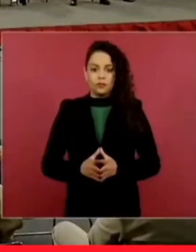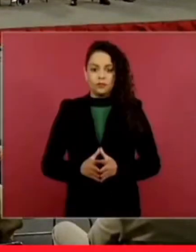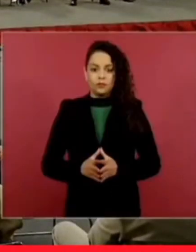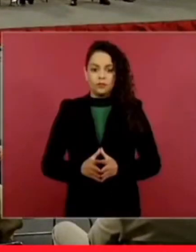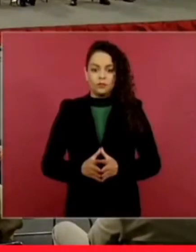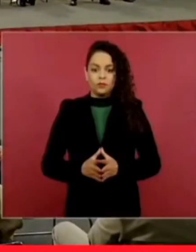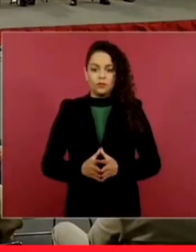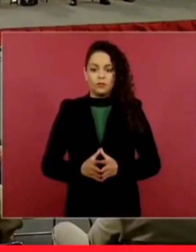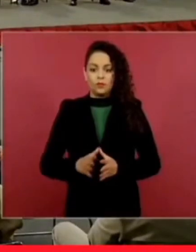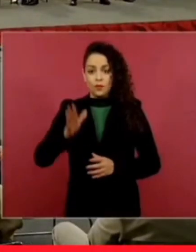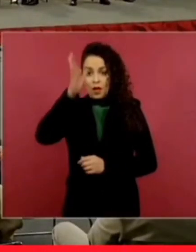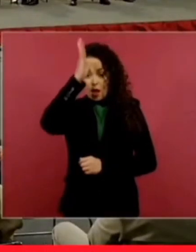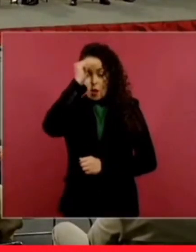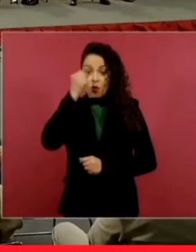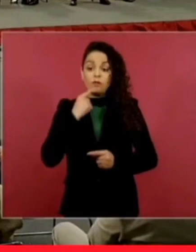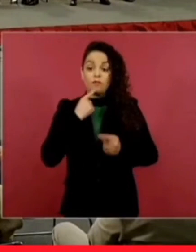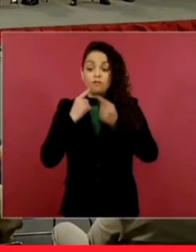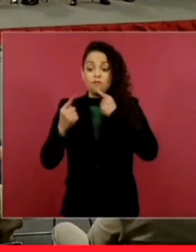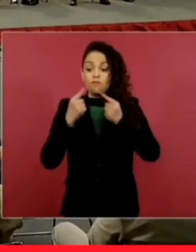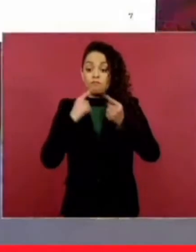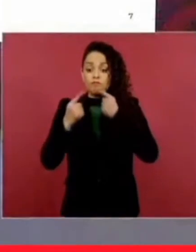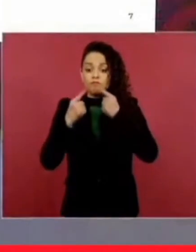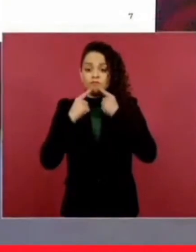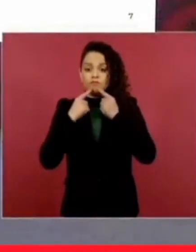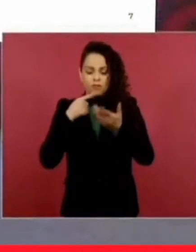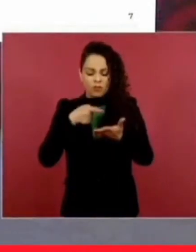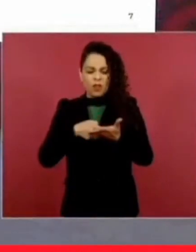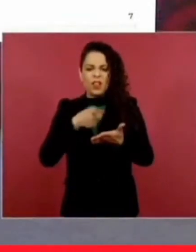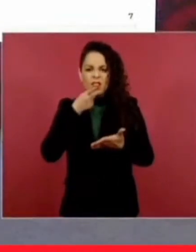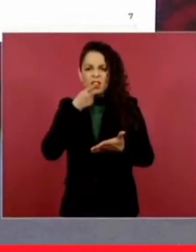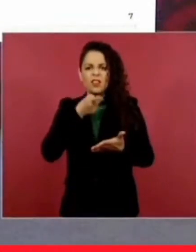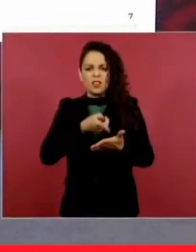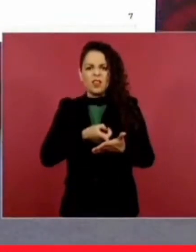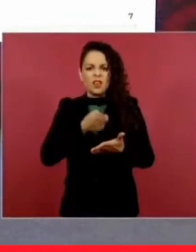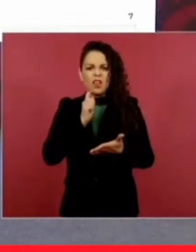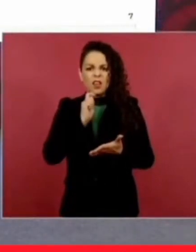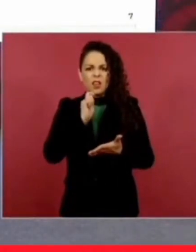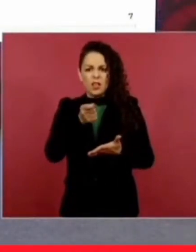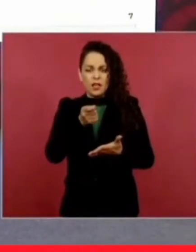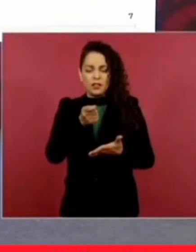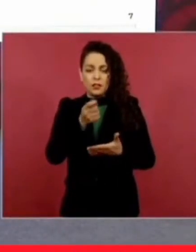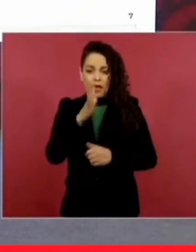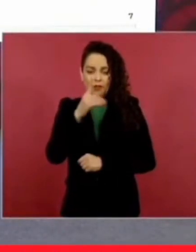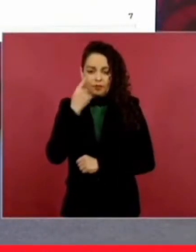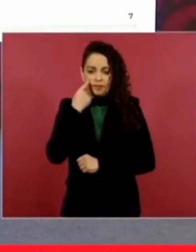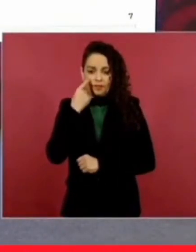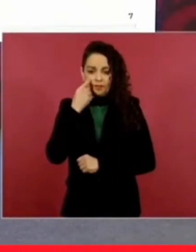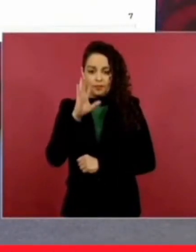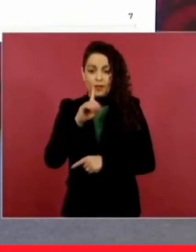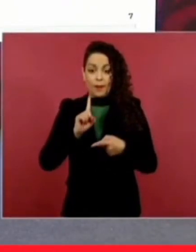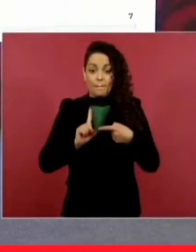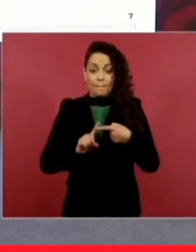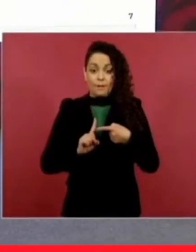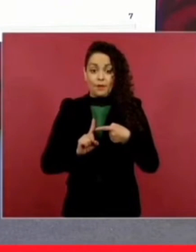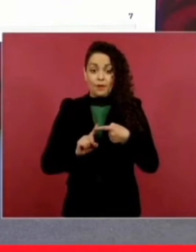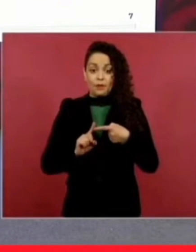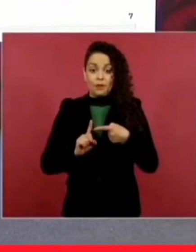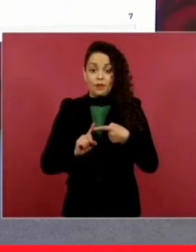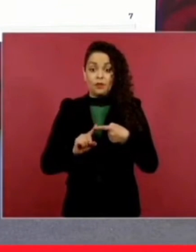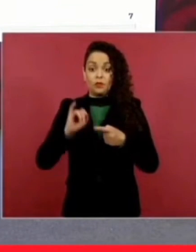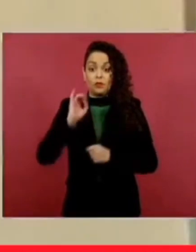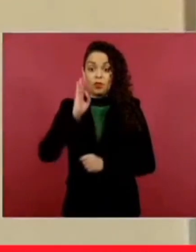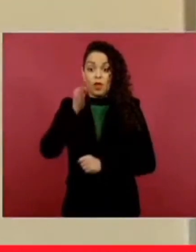Dentro del convenio, ¿qué establecieron? Establecieron que por un primer momento iba a haber un compromiso